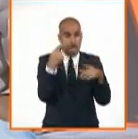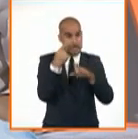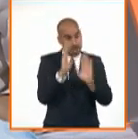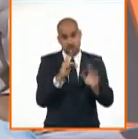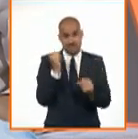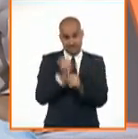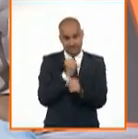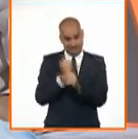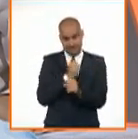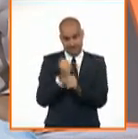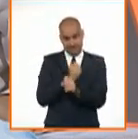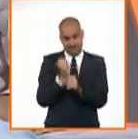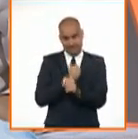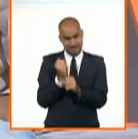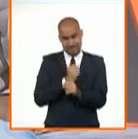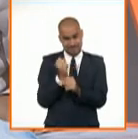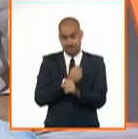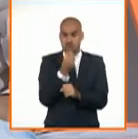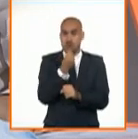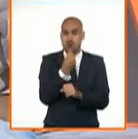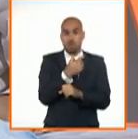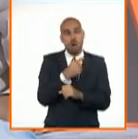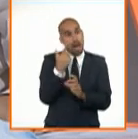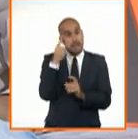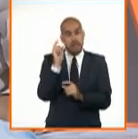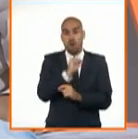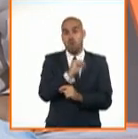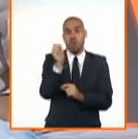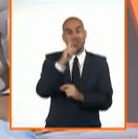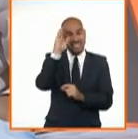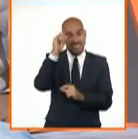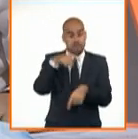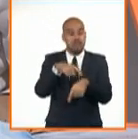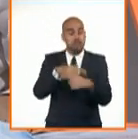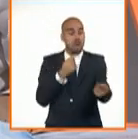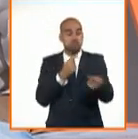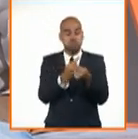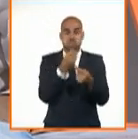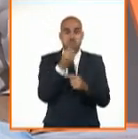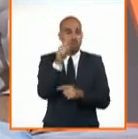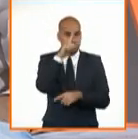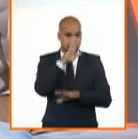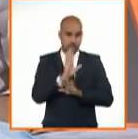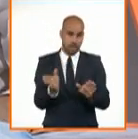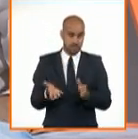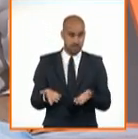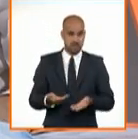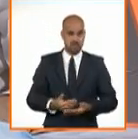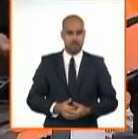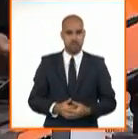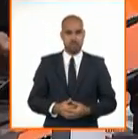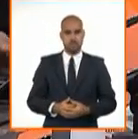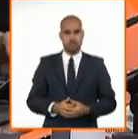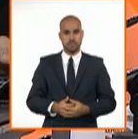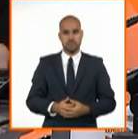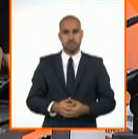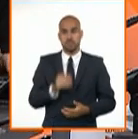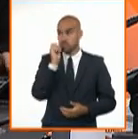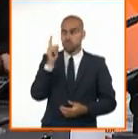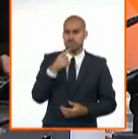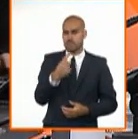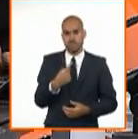ininterrumpida para hacerlo en el menor tiempo posible a causas diversas como hemos escuchado